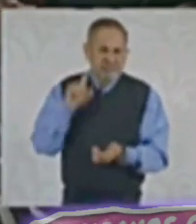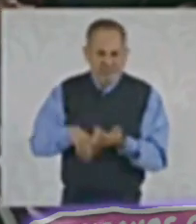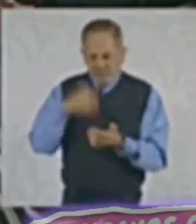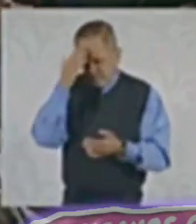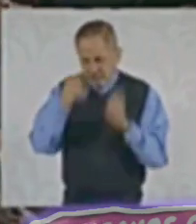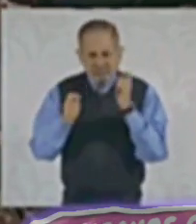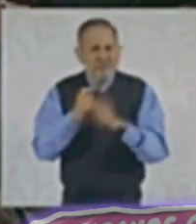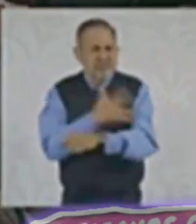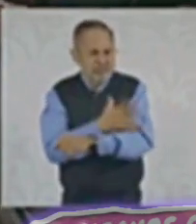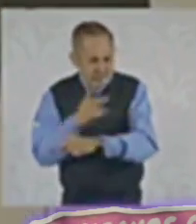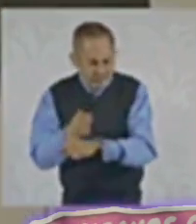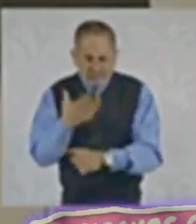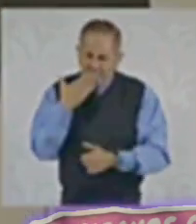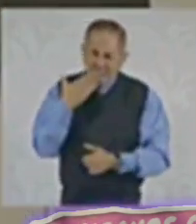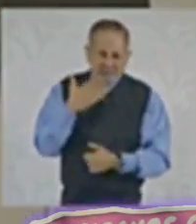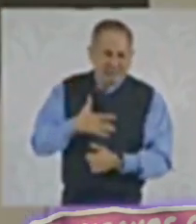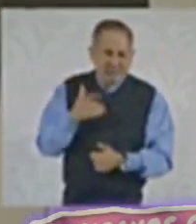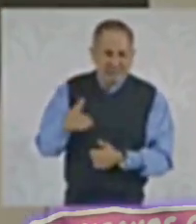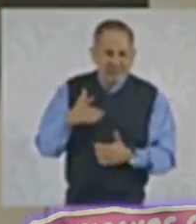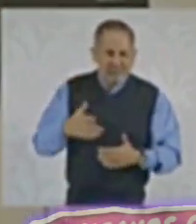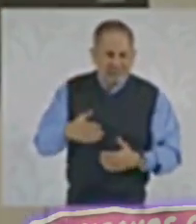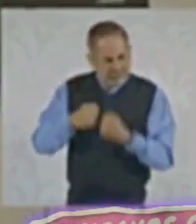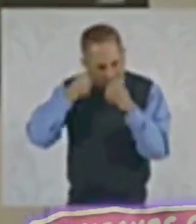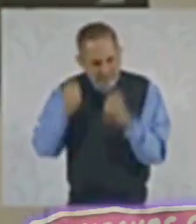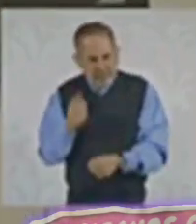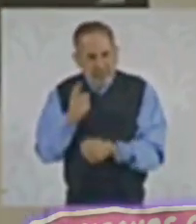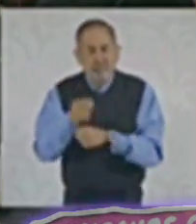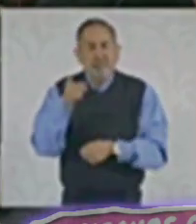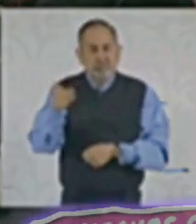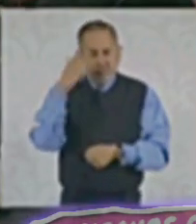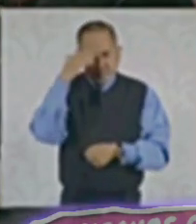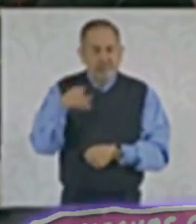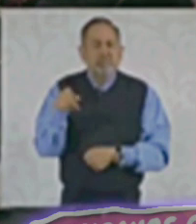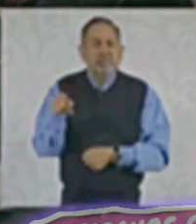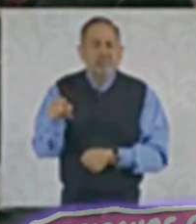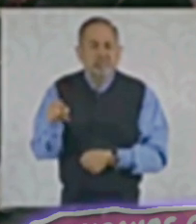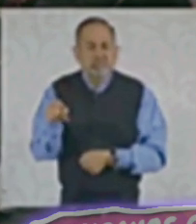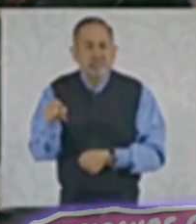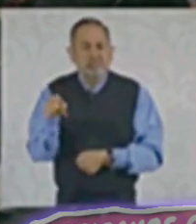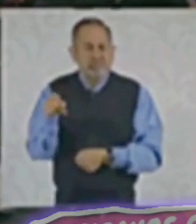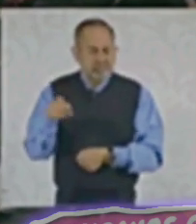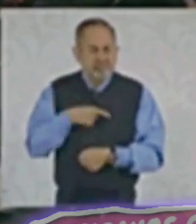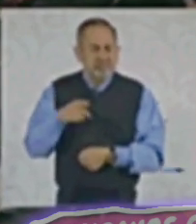con sensibilidad, mucha convicción y mucha empatía.